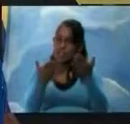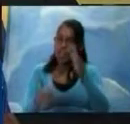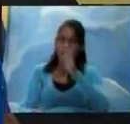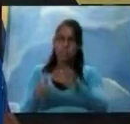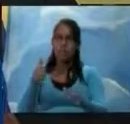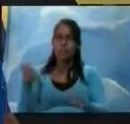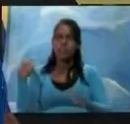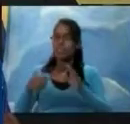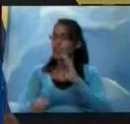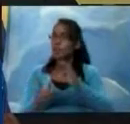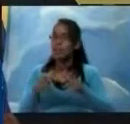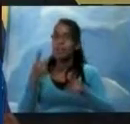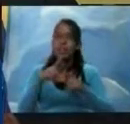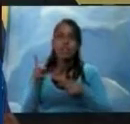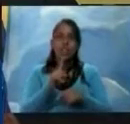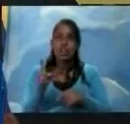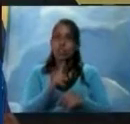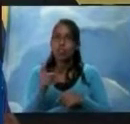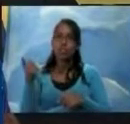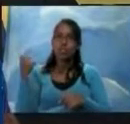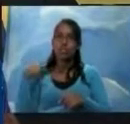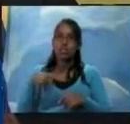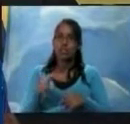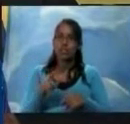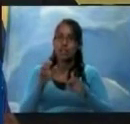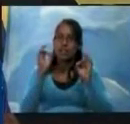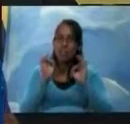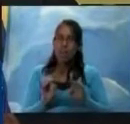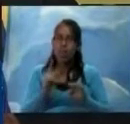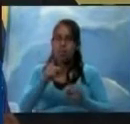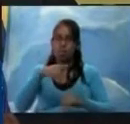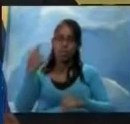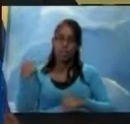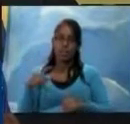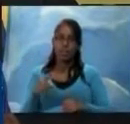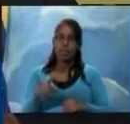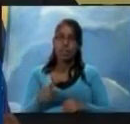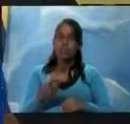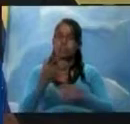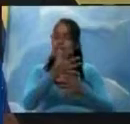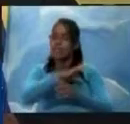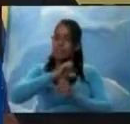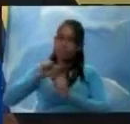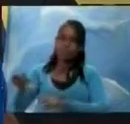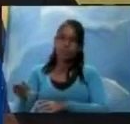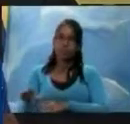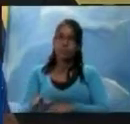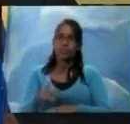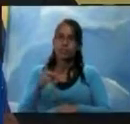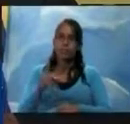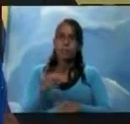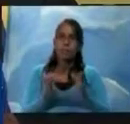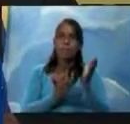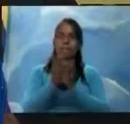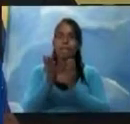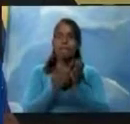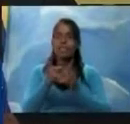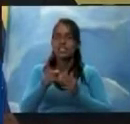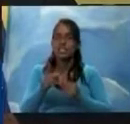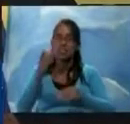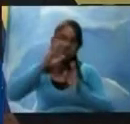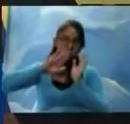y tendrá más, y el que no, el que ni aún lo que tiene le será quitado. Y al siervo